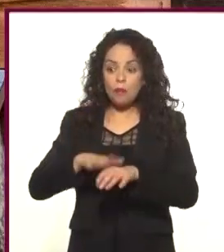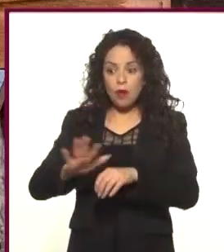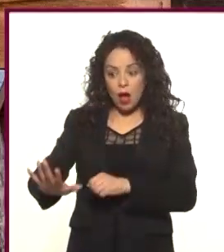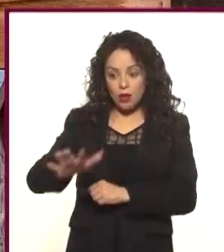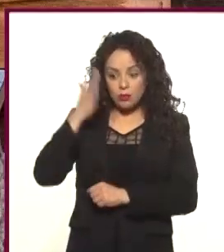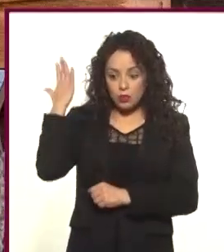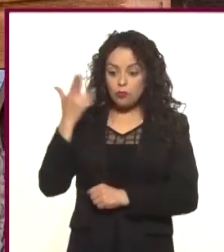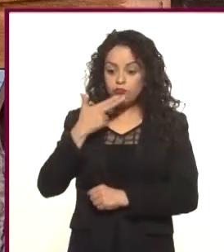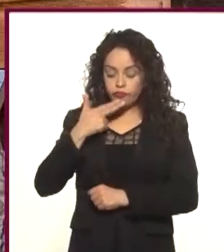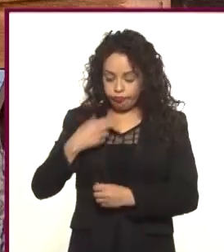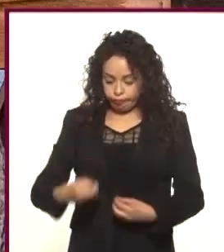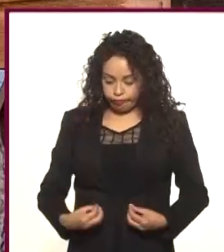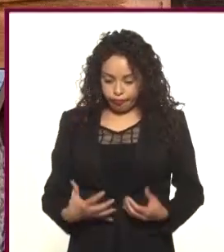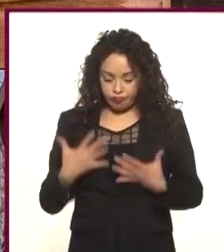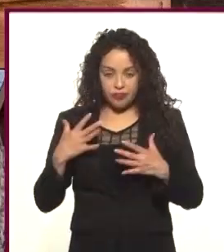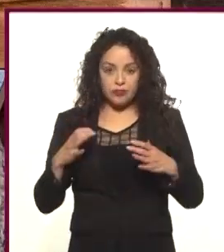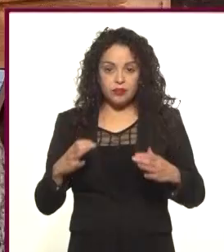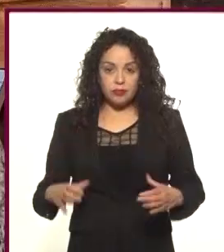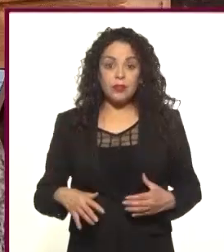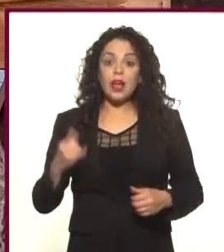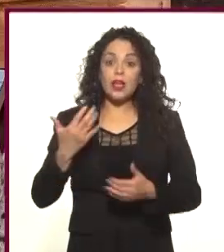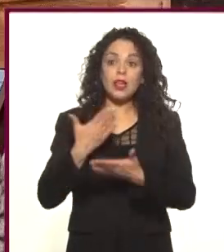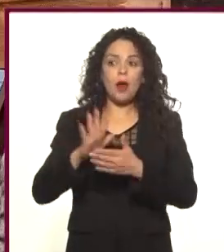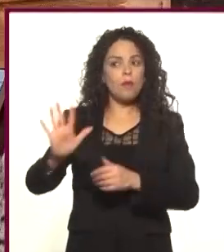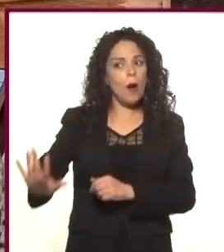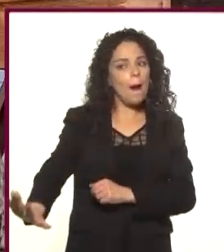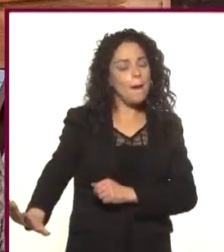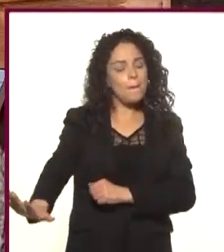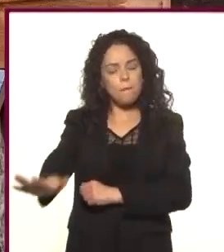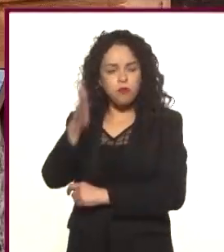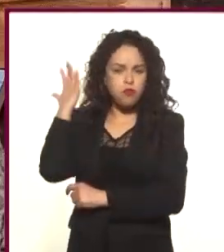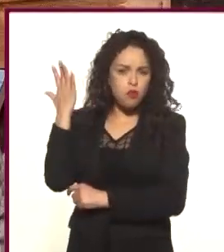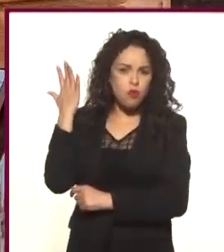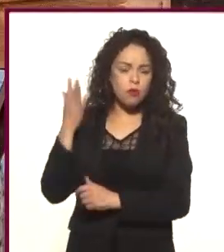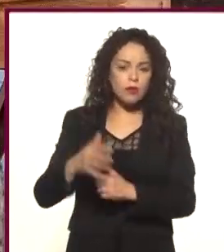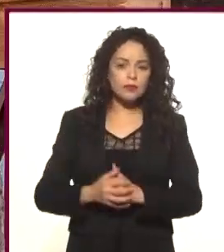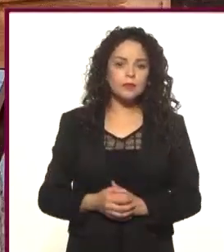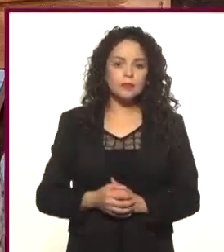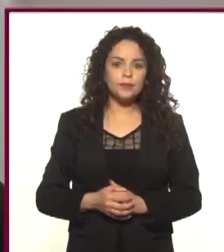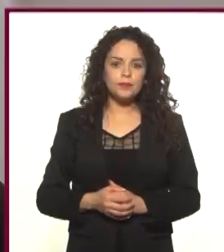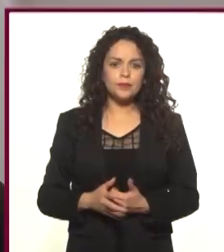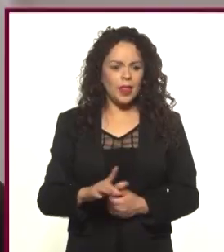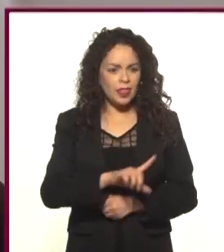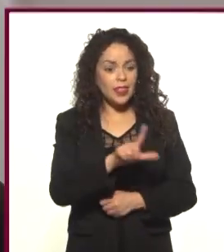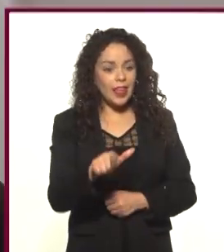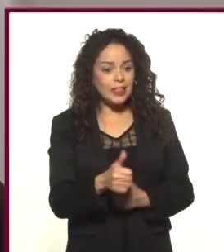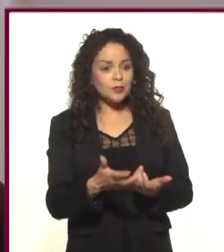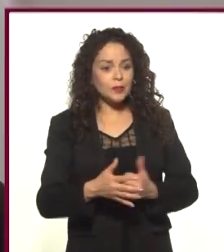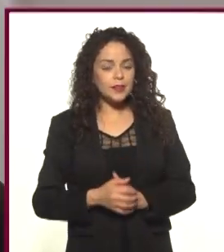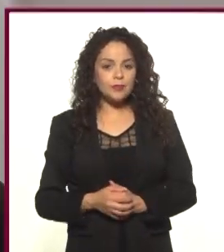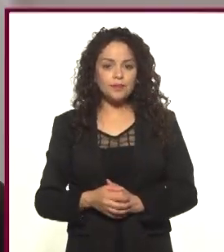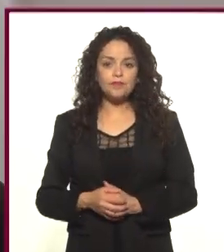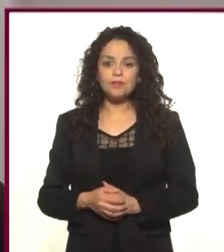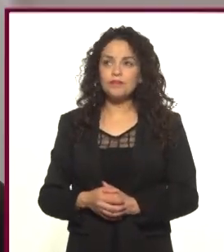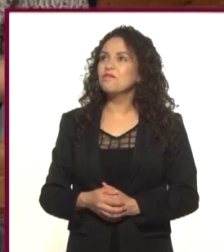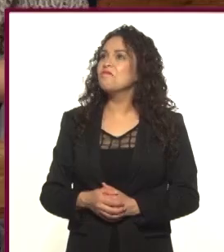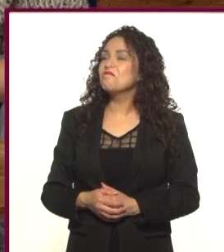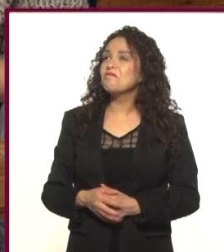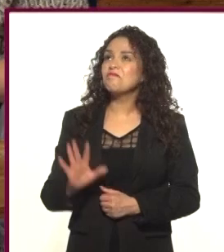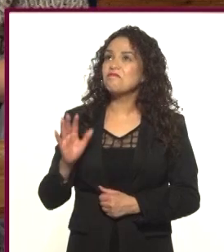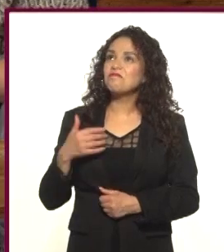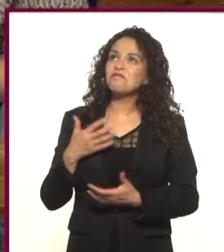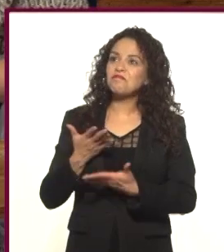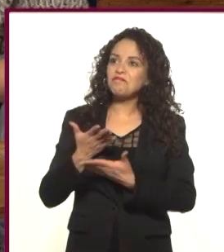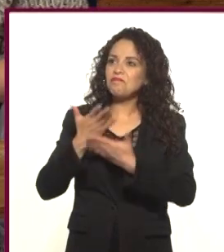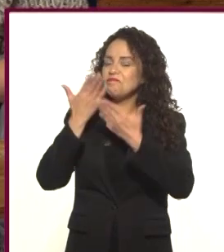más rápido. Además de que tendría super velocidad. ¿Y después? Pues